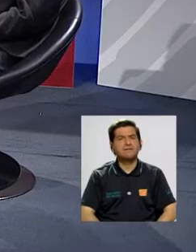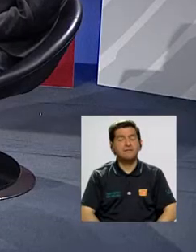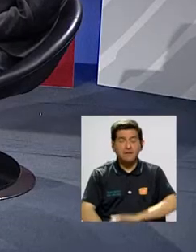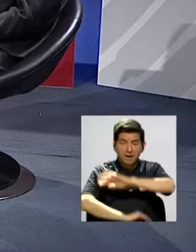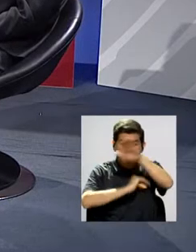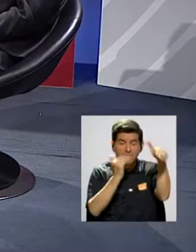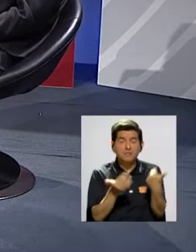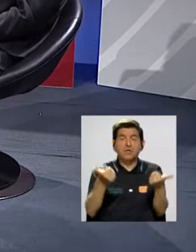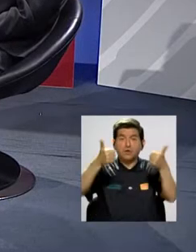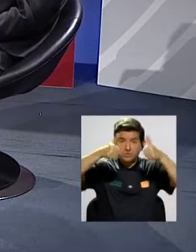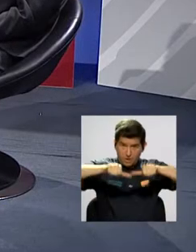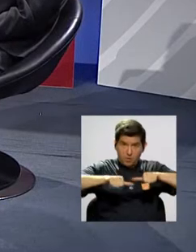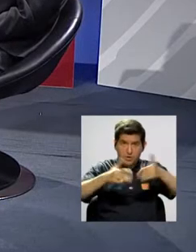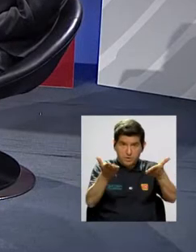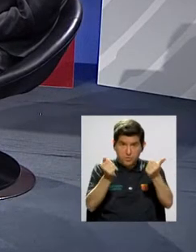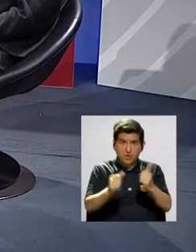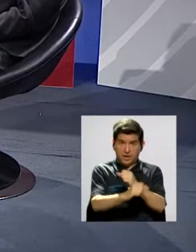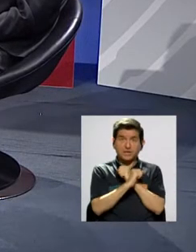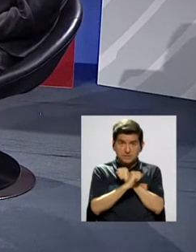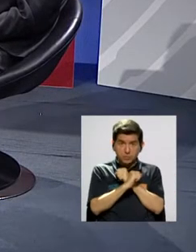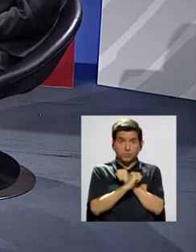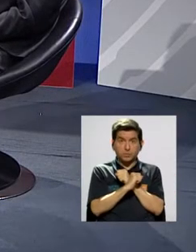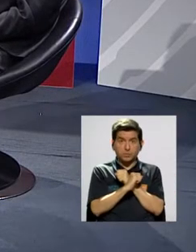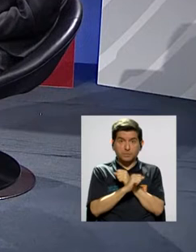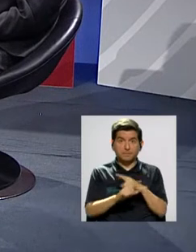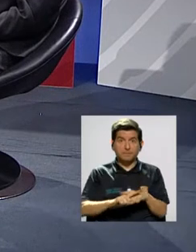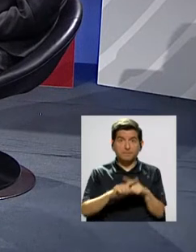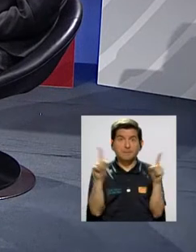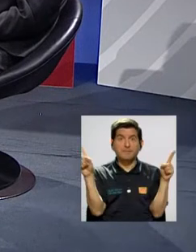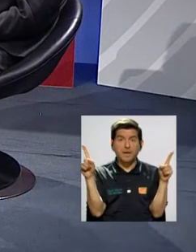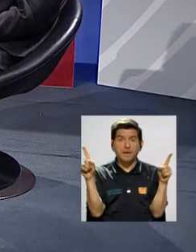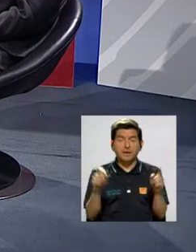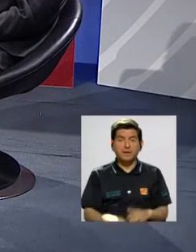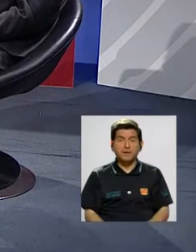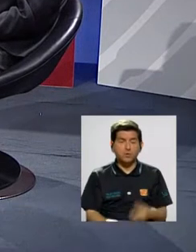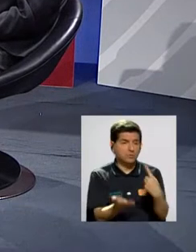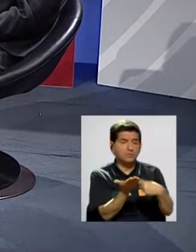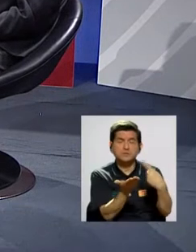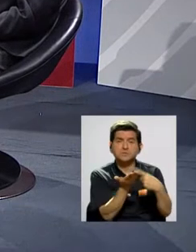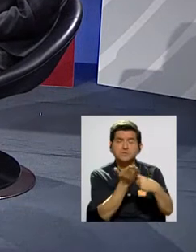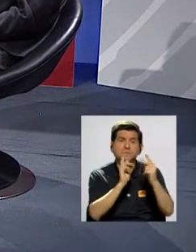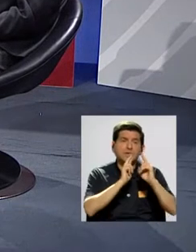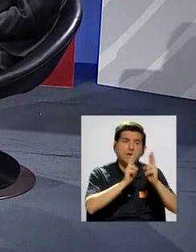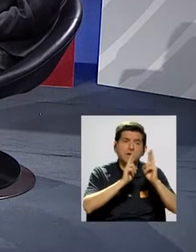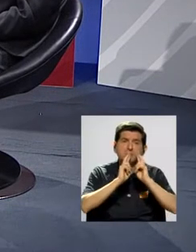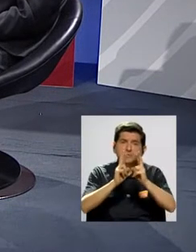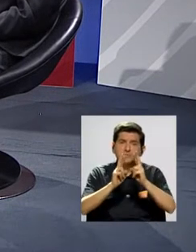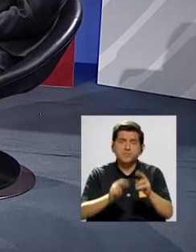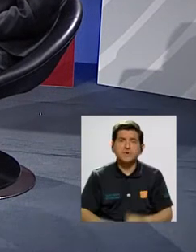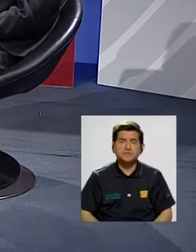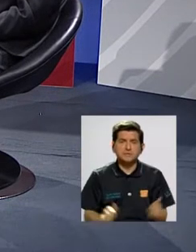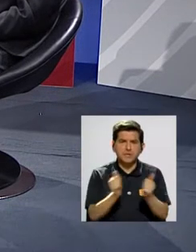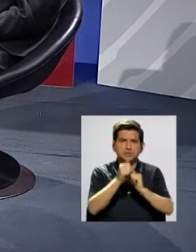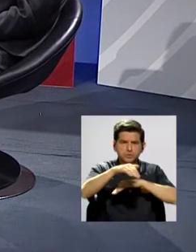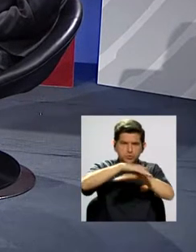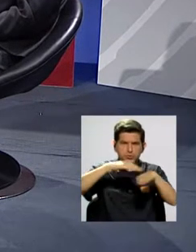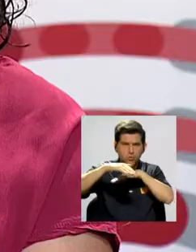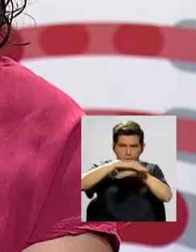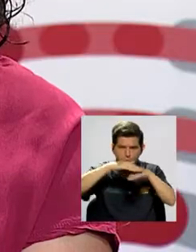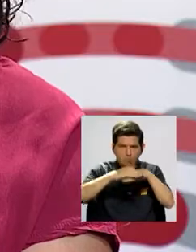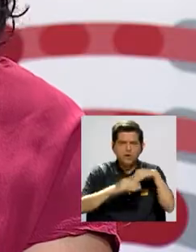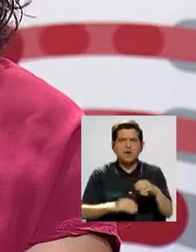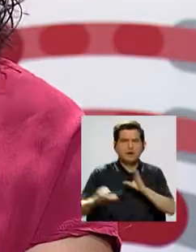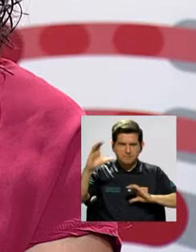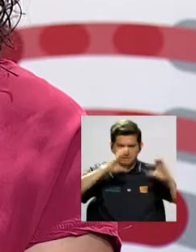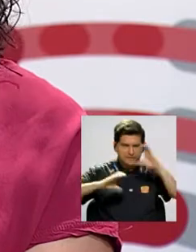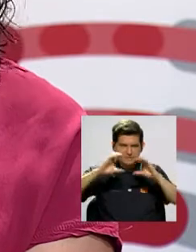todos coincidimos en que queremos mayor seguridad. Pero entonces pongamos sobre la mesa las respuestas, pero pongámoslas sobre bases científicas. Porque el